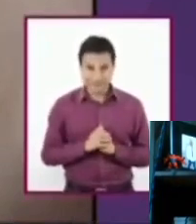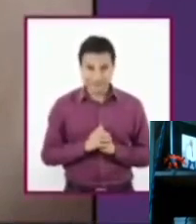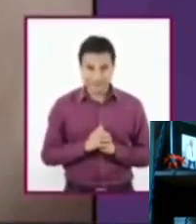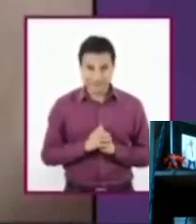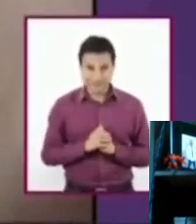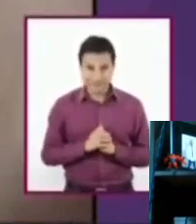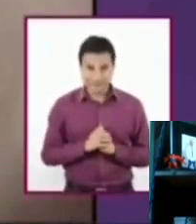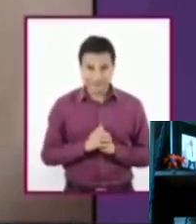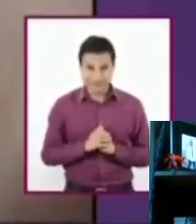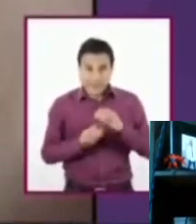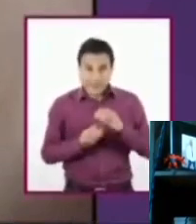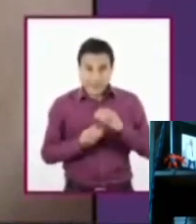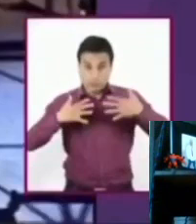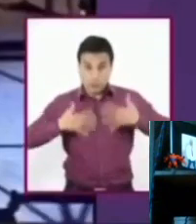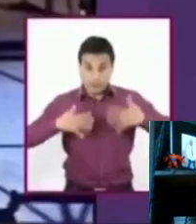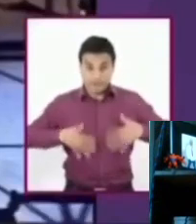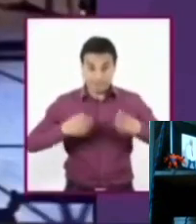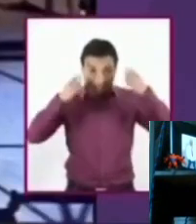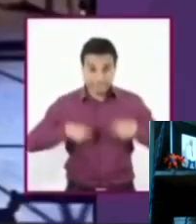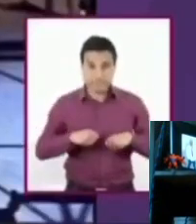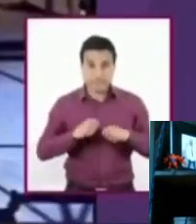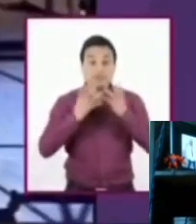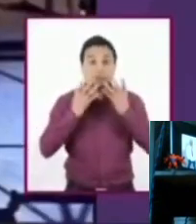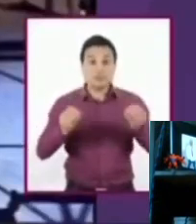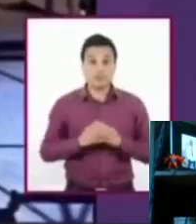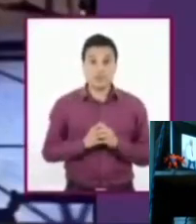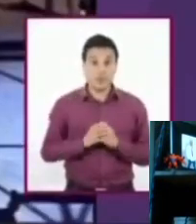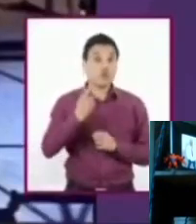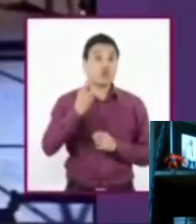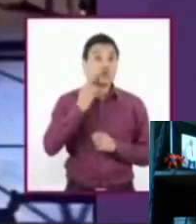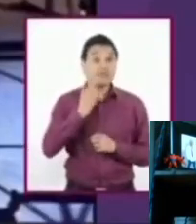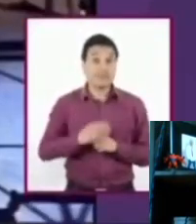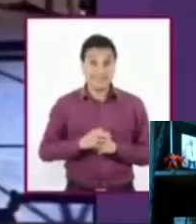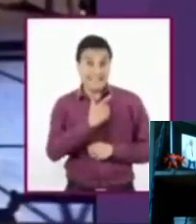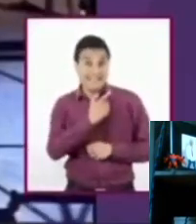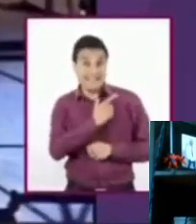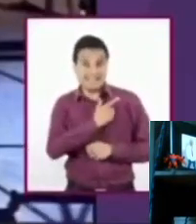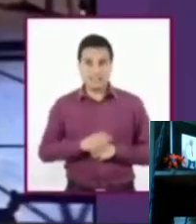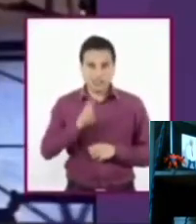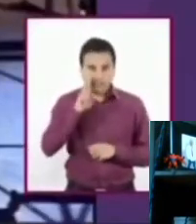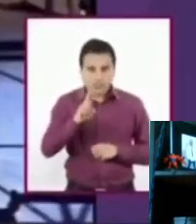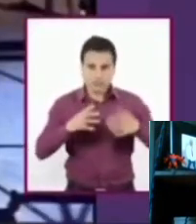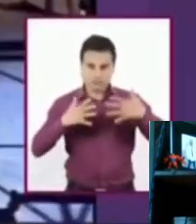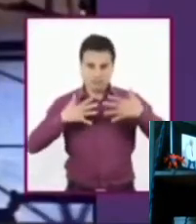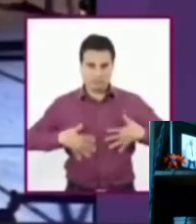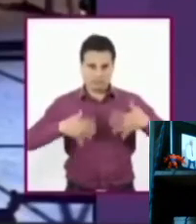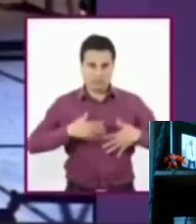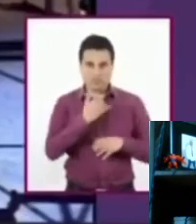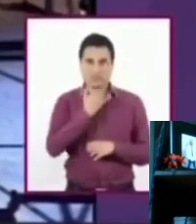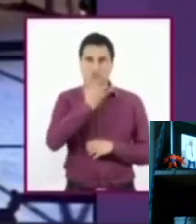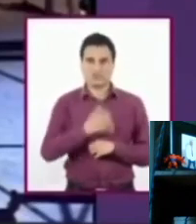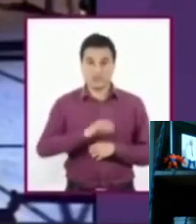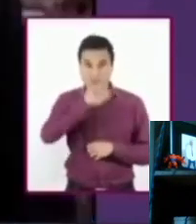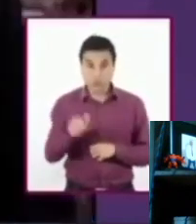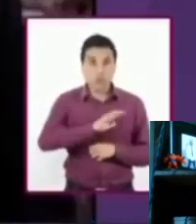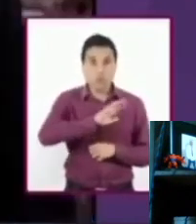probador disfrazado del emperador maximiliano y viendo las equivocaciones del vestuario en las películas van en